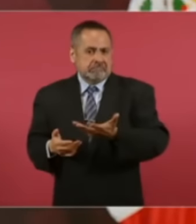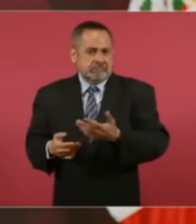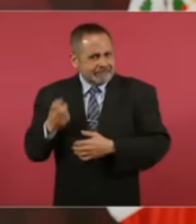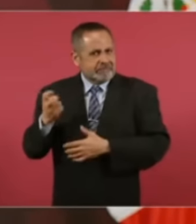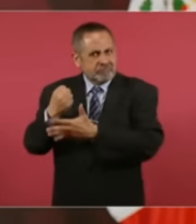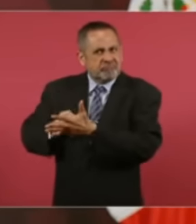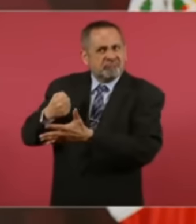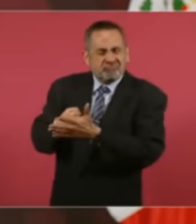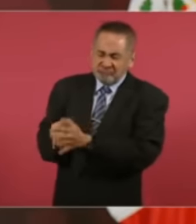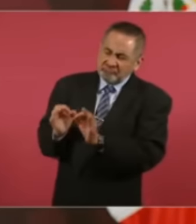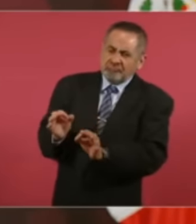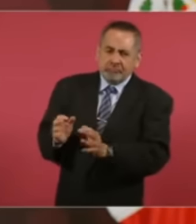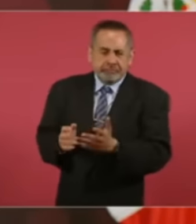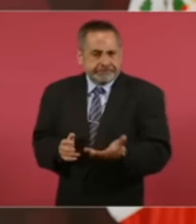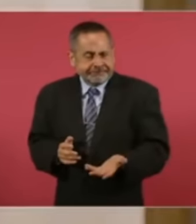Eso